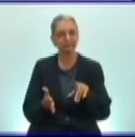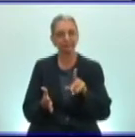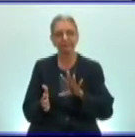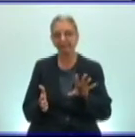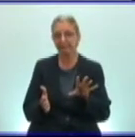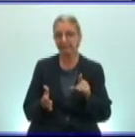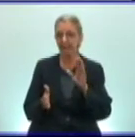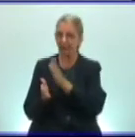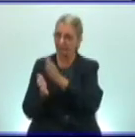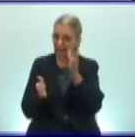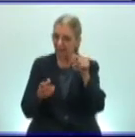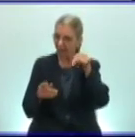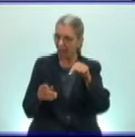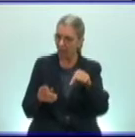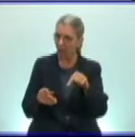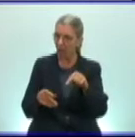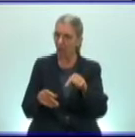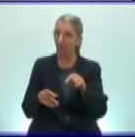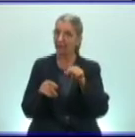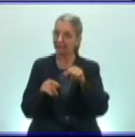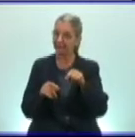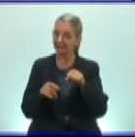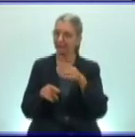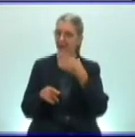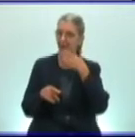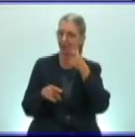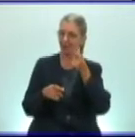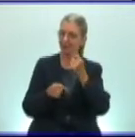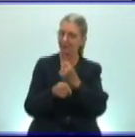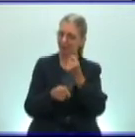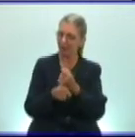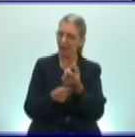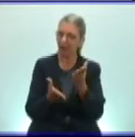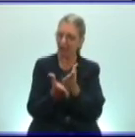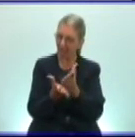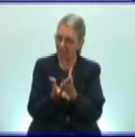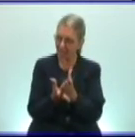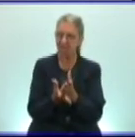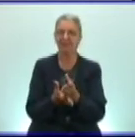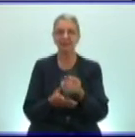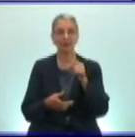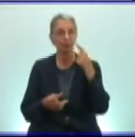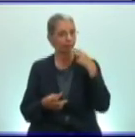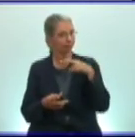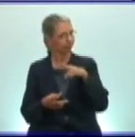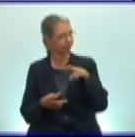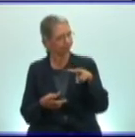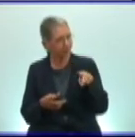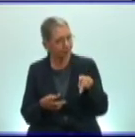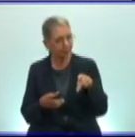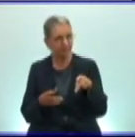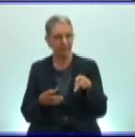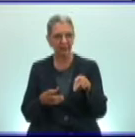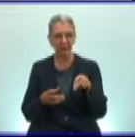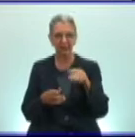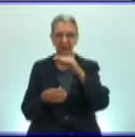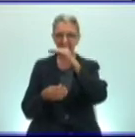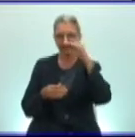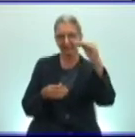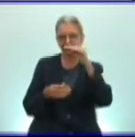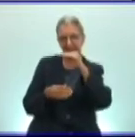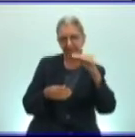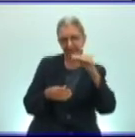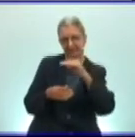va a ser un instrumento indispensable en nuestras clases. Observen que las hileras